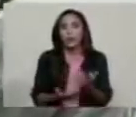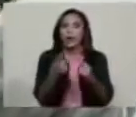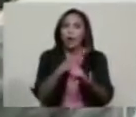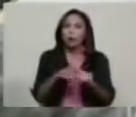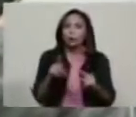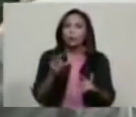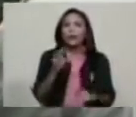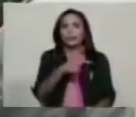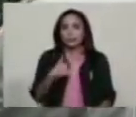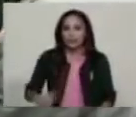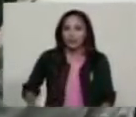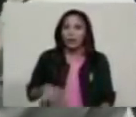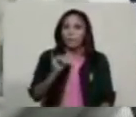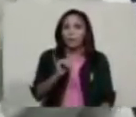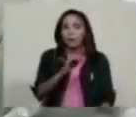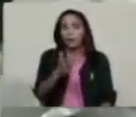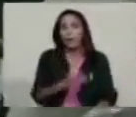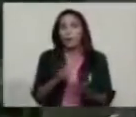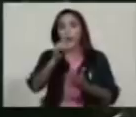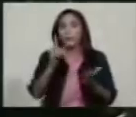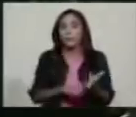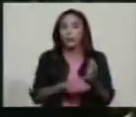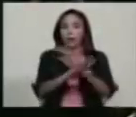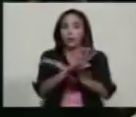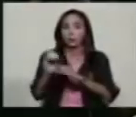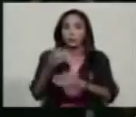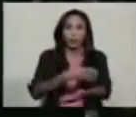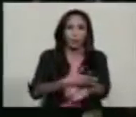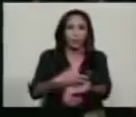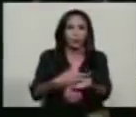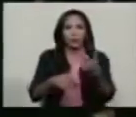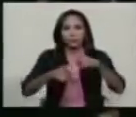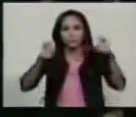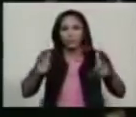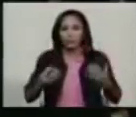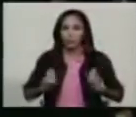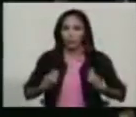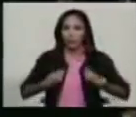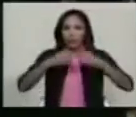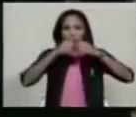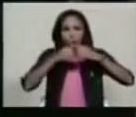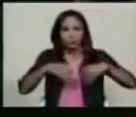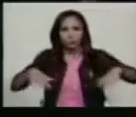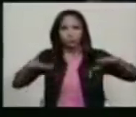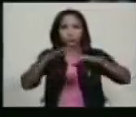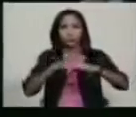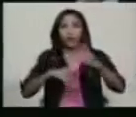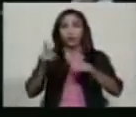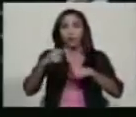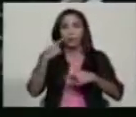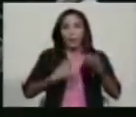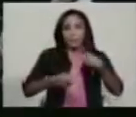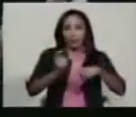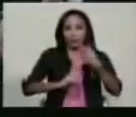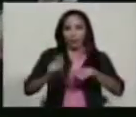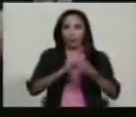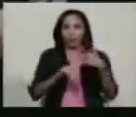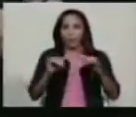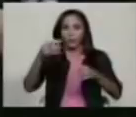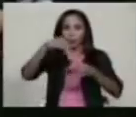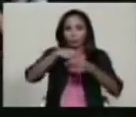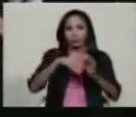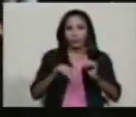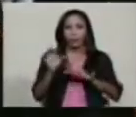Popular China tiene más de 1.400 millones de habitantes y cuenta con un mercado interno el más grande y el